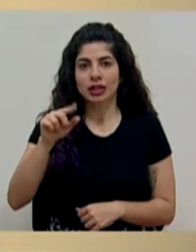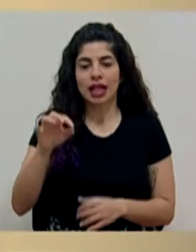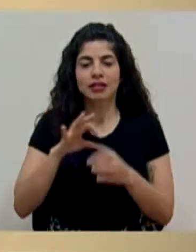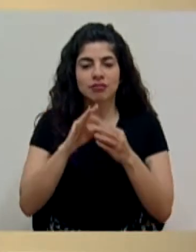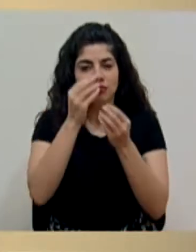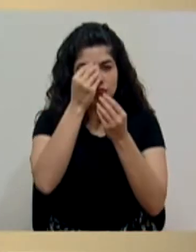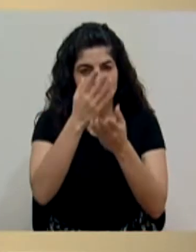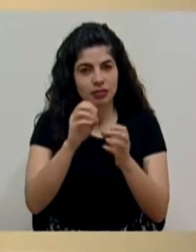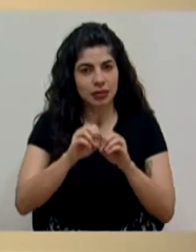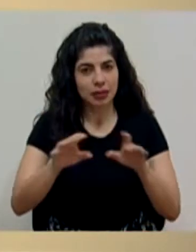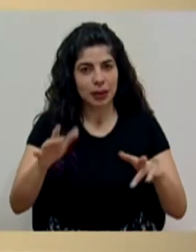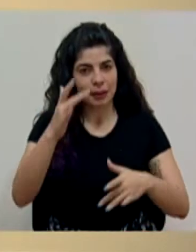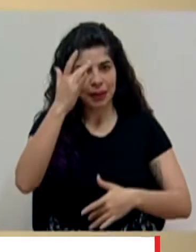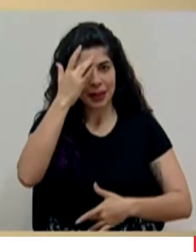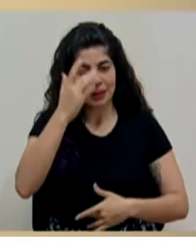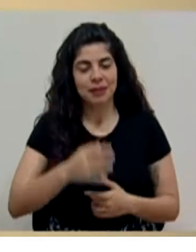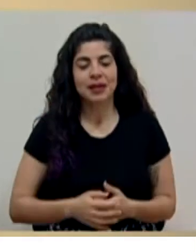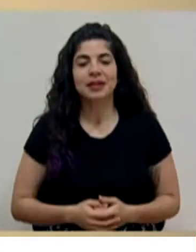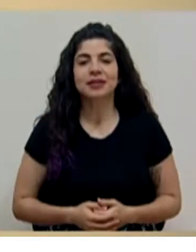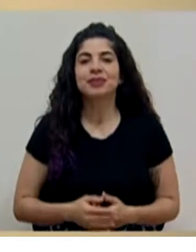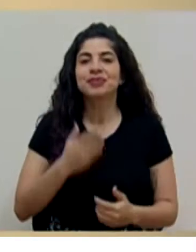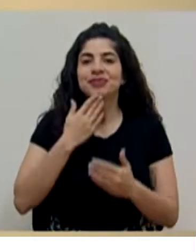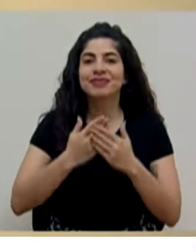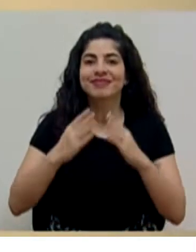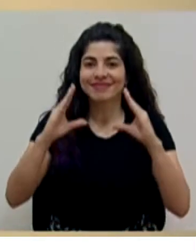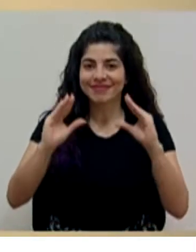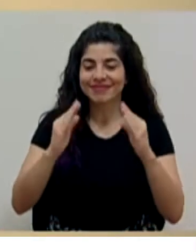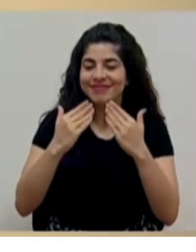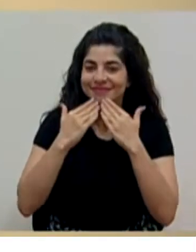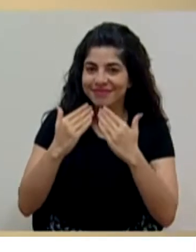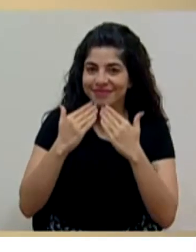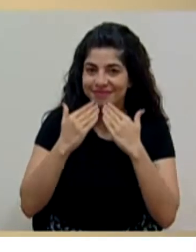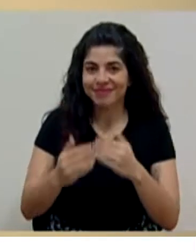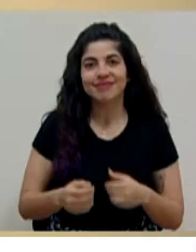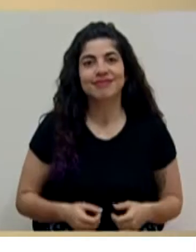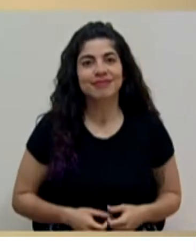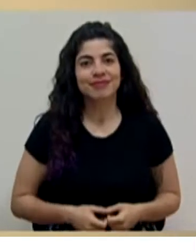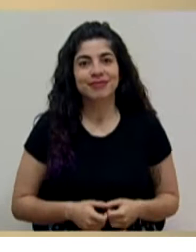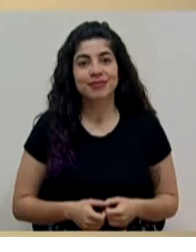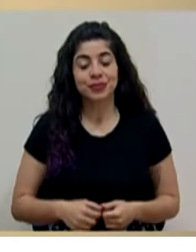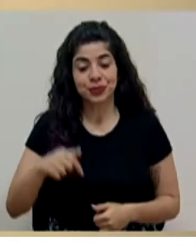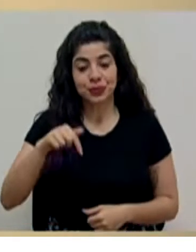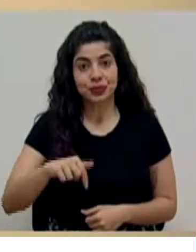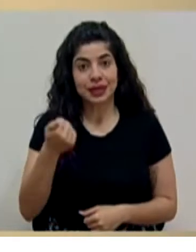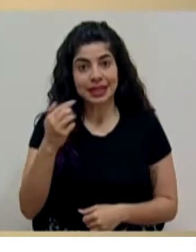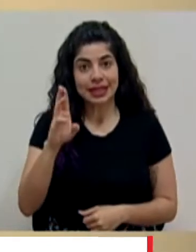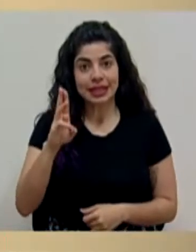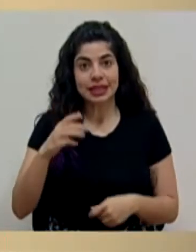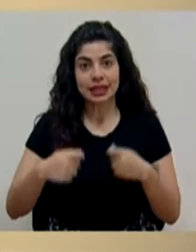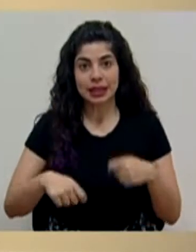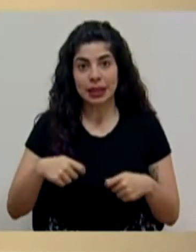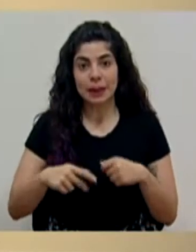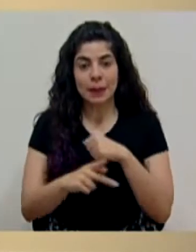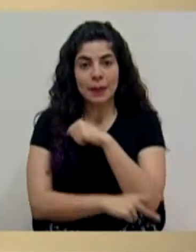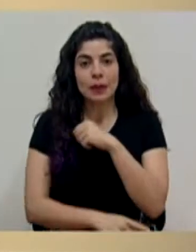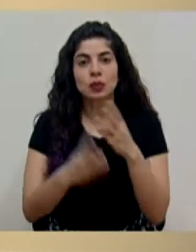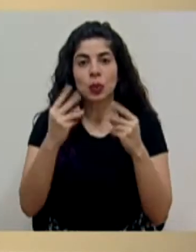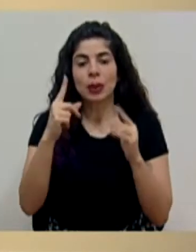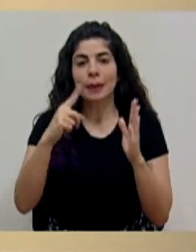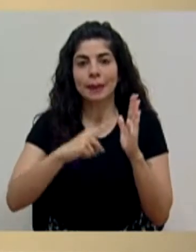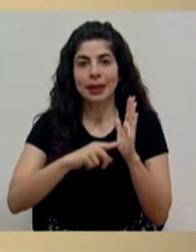epidemiológico. Buenas tardes, muchas gracias. Al ser 16 de septiembre, el país